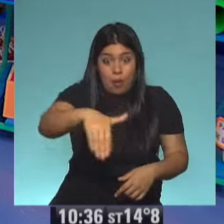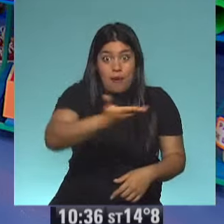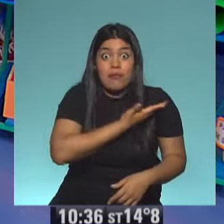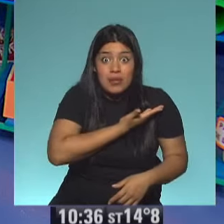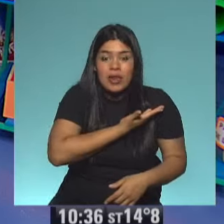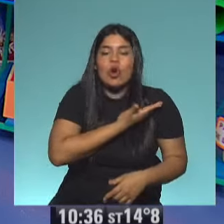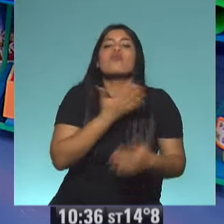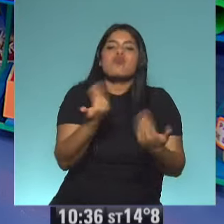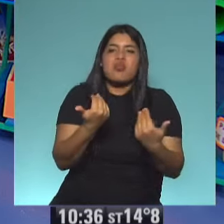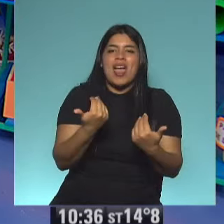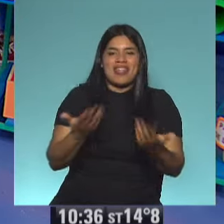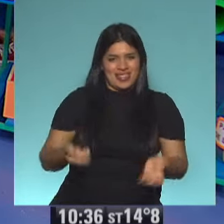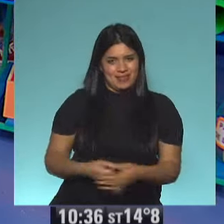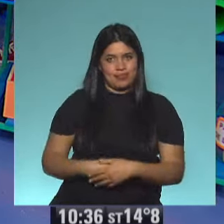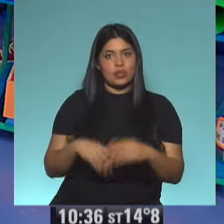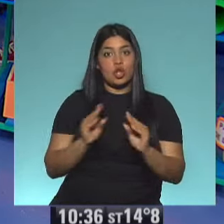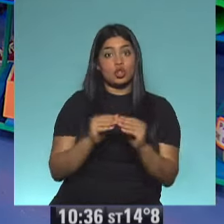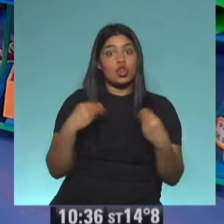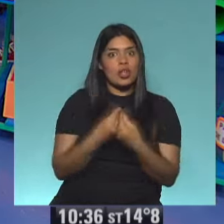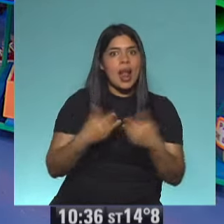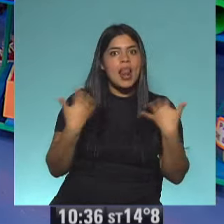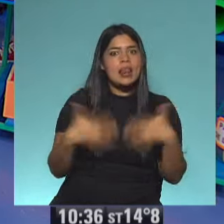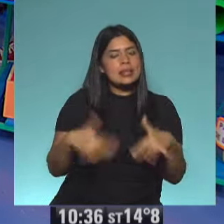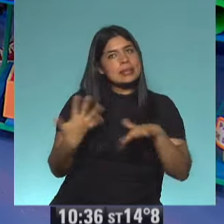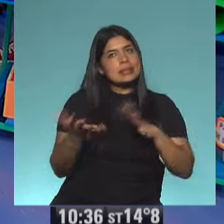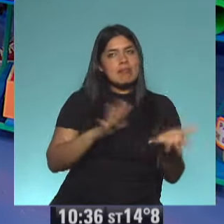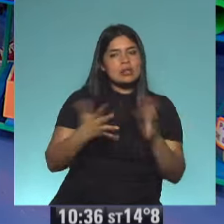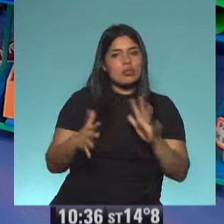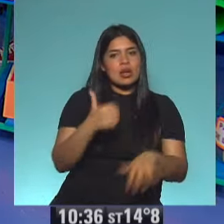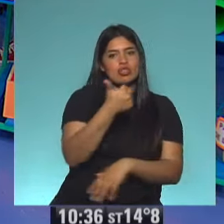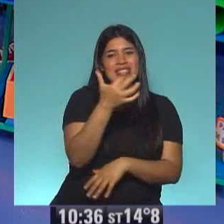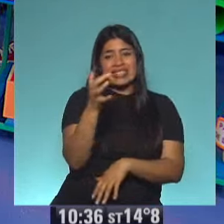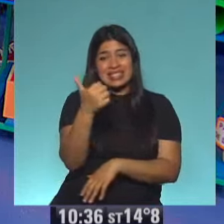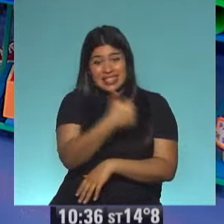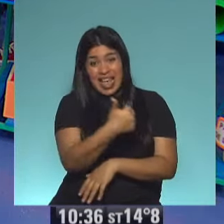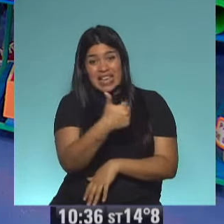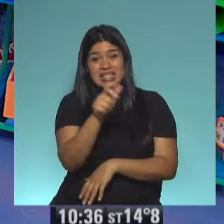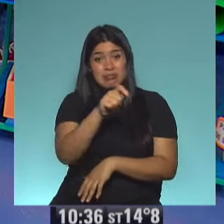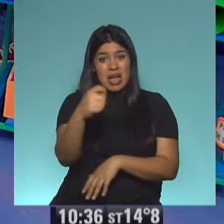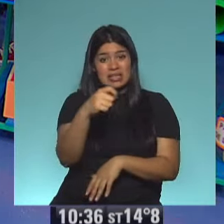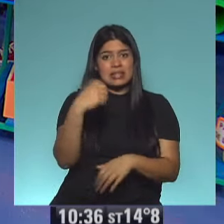Sí, son 6 meses aproximadamente de trabajo.